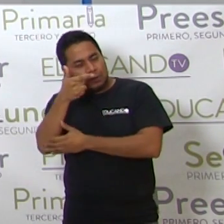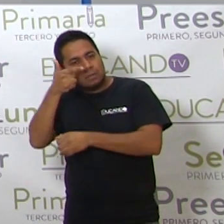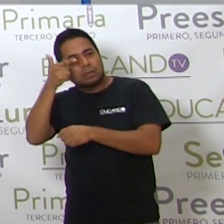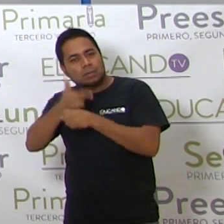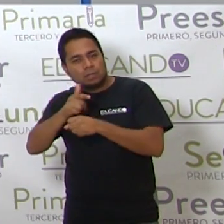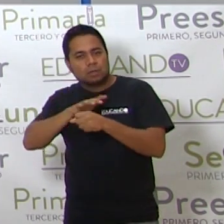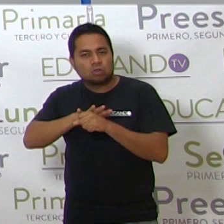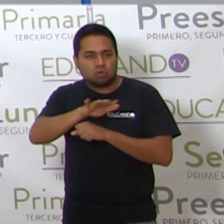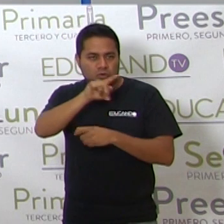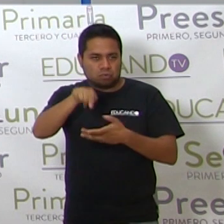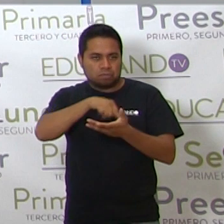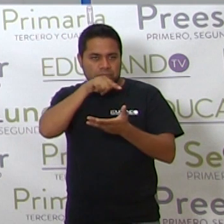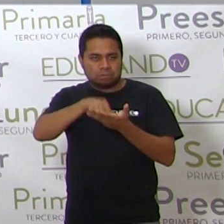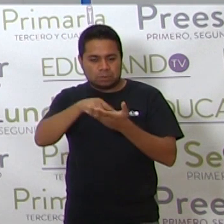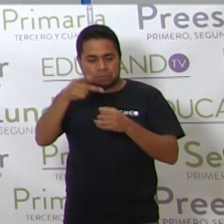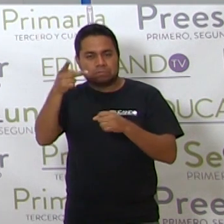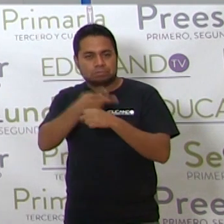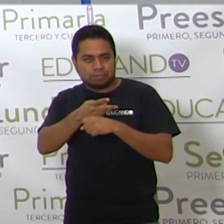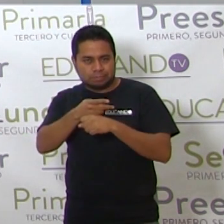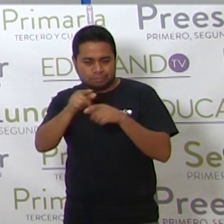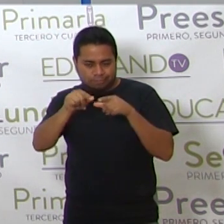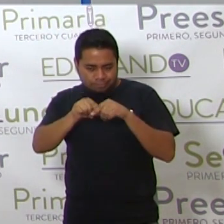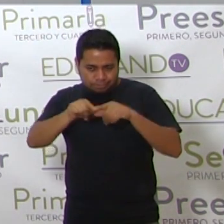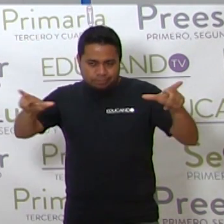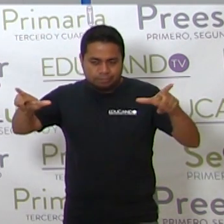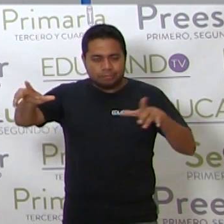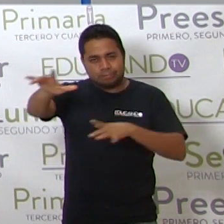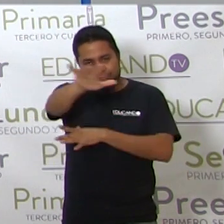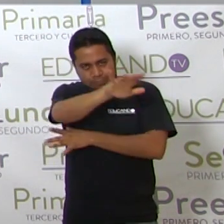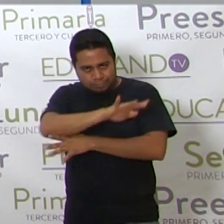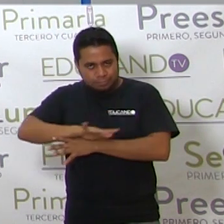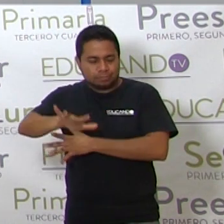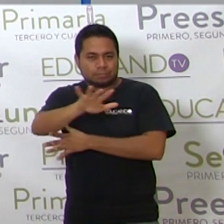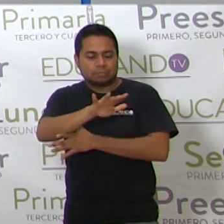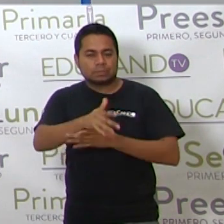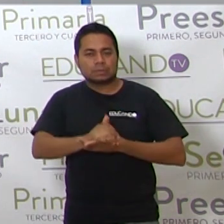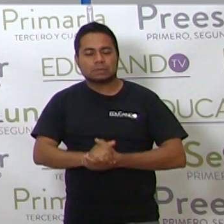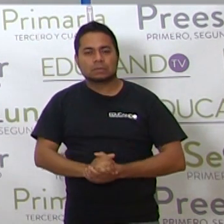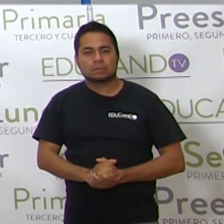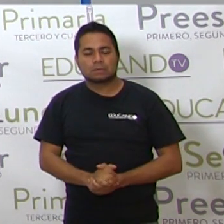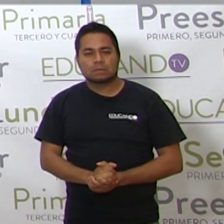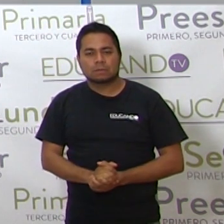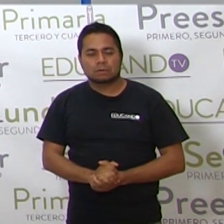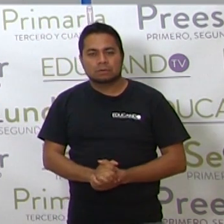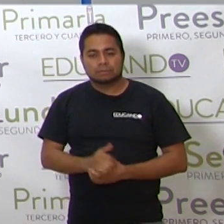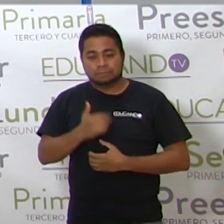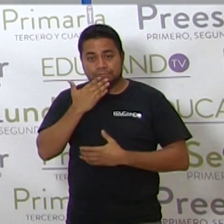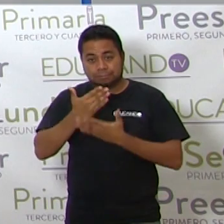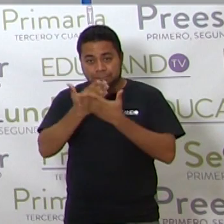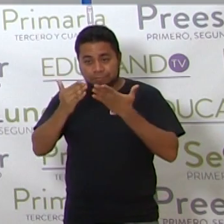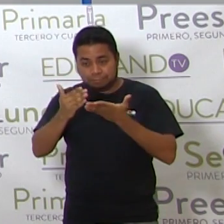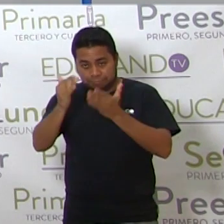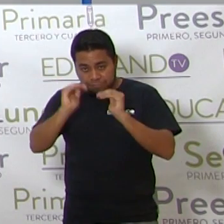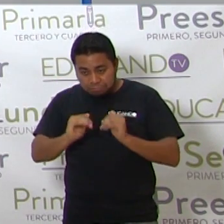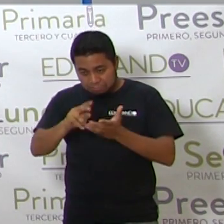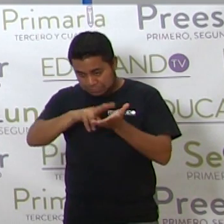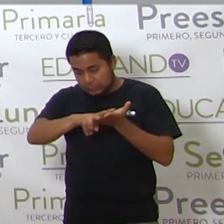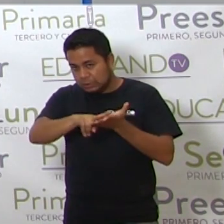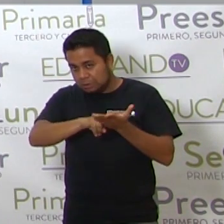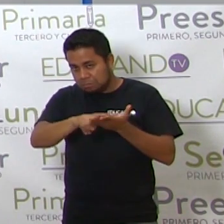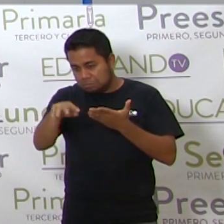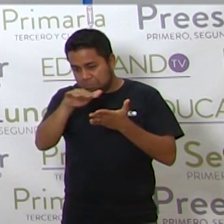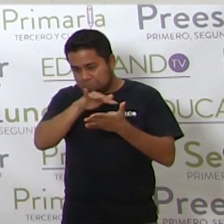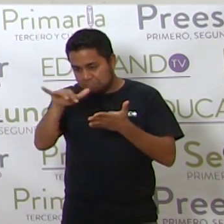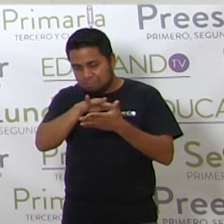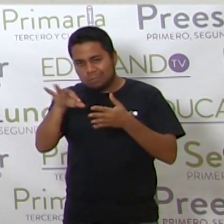el lugar de la escenografía ahora vamos a leer el de color verde la descripción de